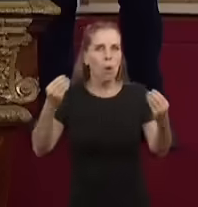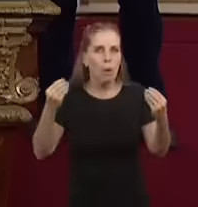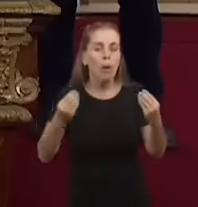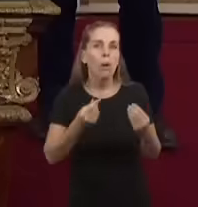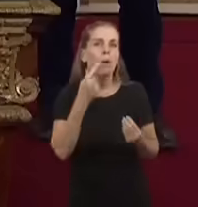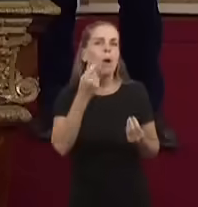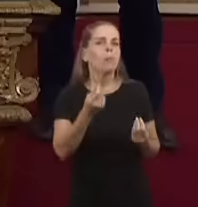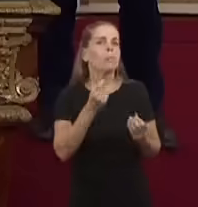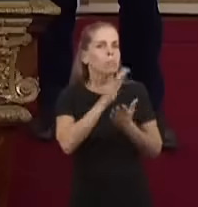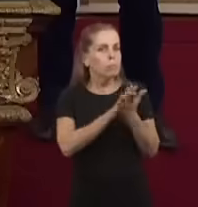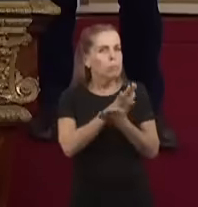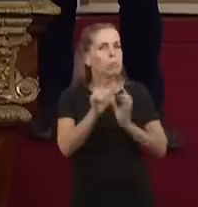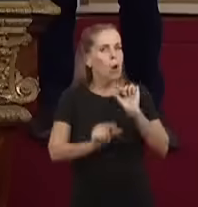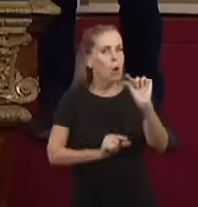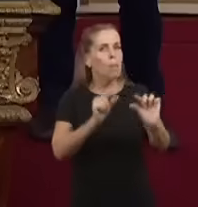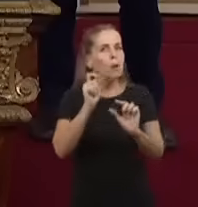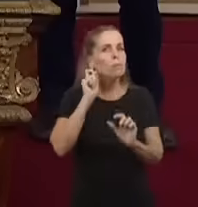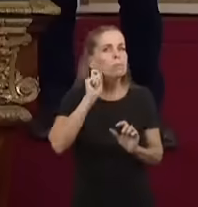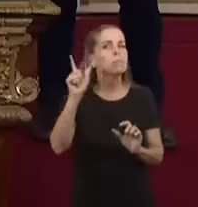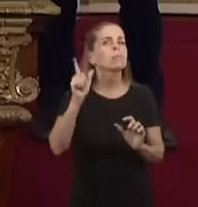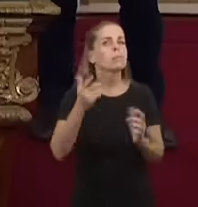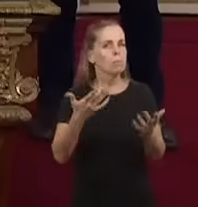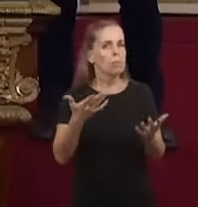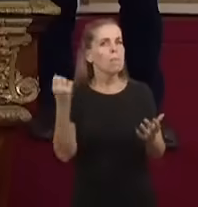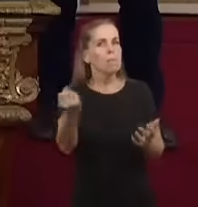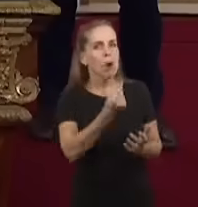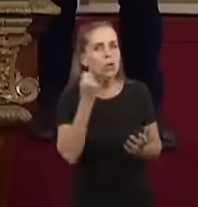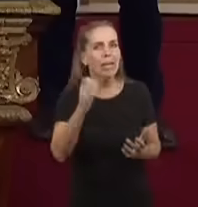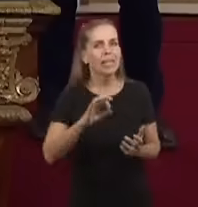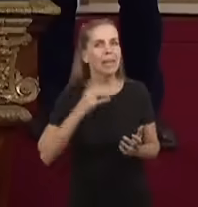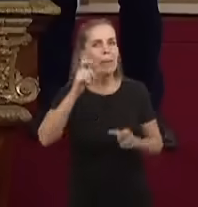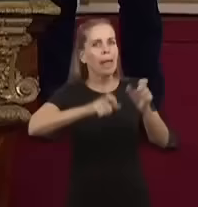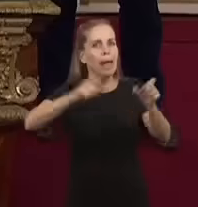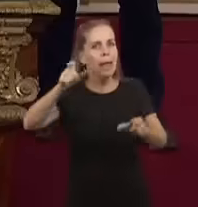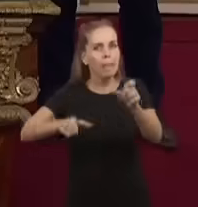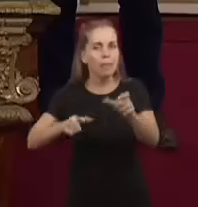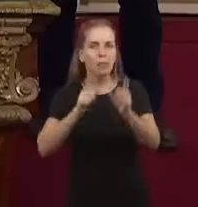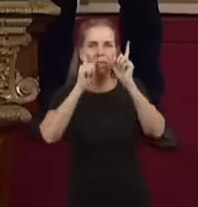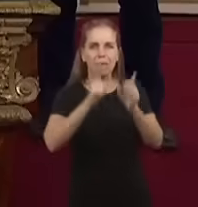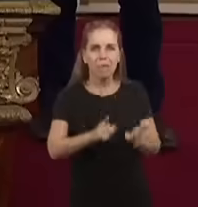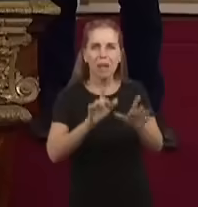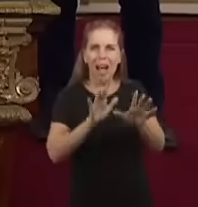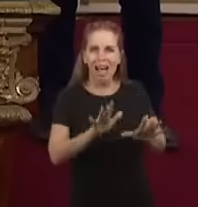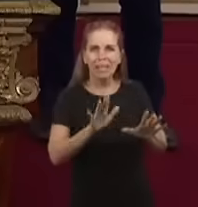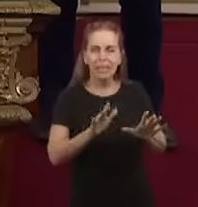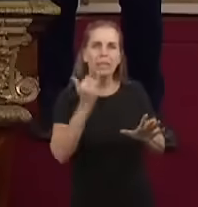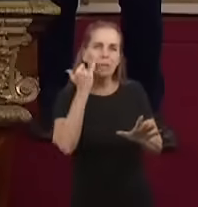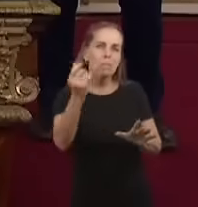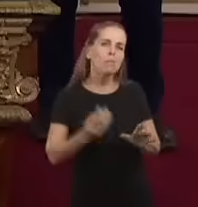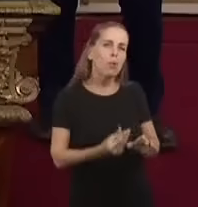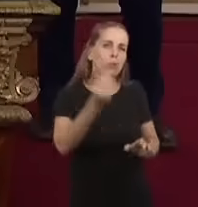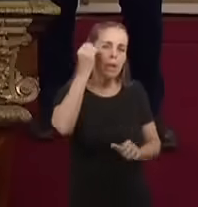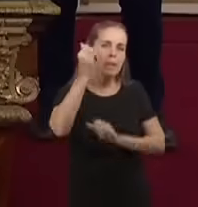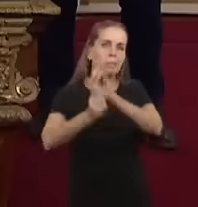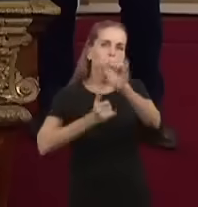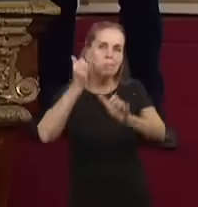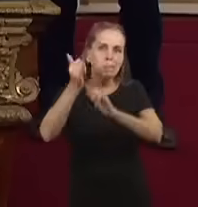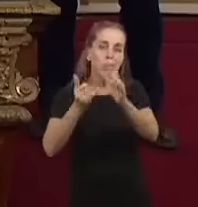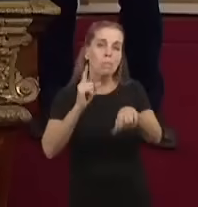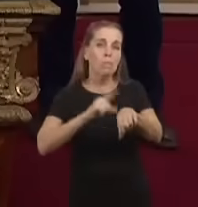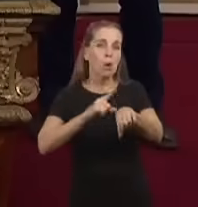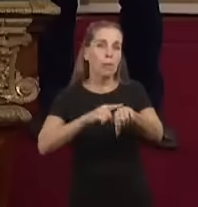por qué tan importante para la vida de todos los argentinos mantener este rumbo he explicado en reiteradas ocasiones que cuando asumimos